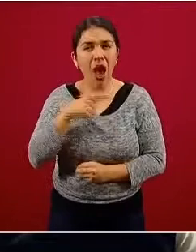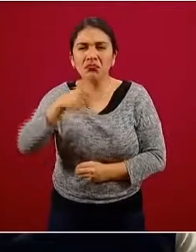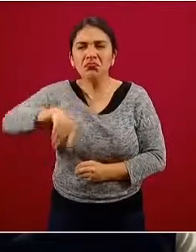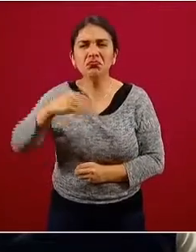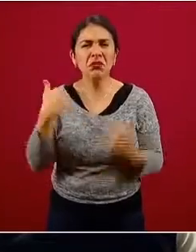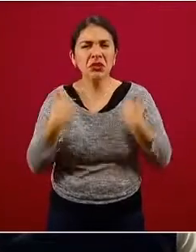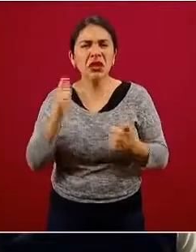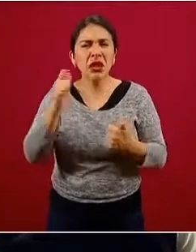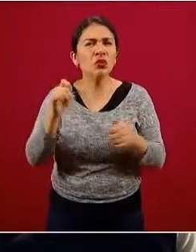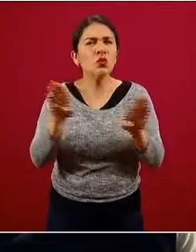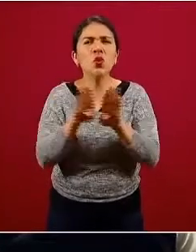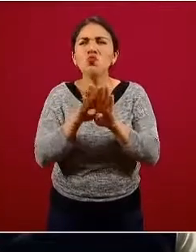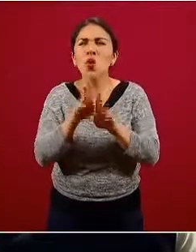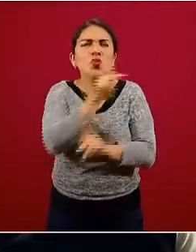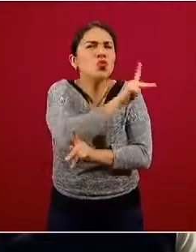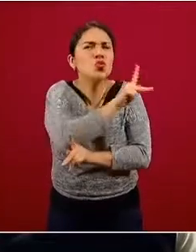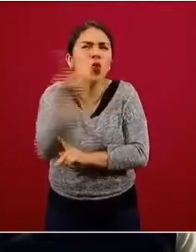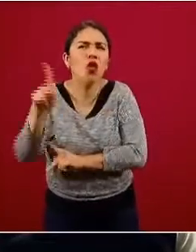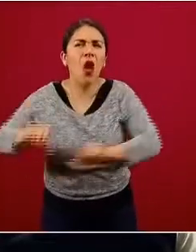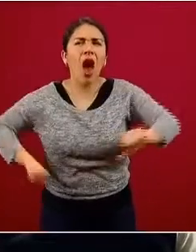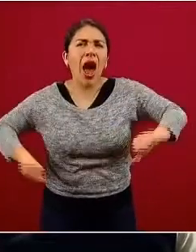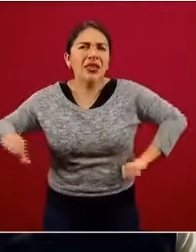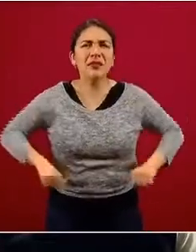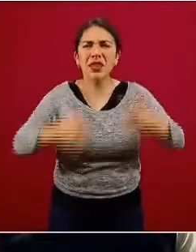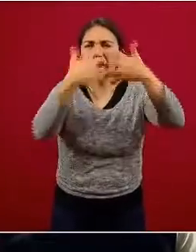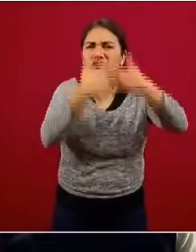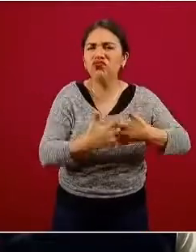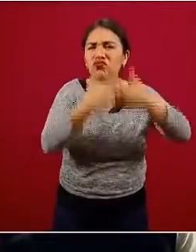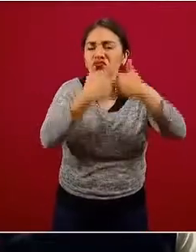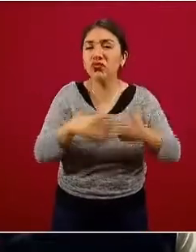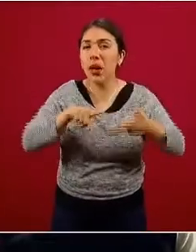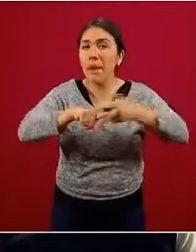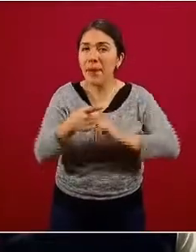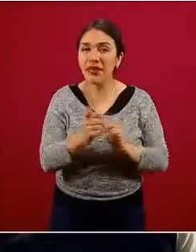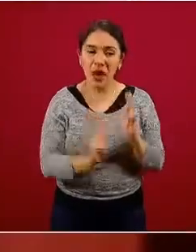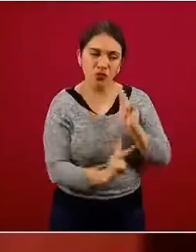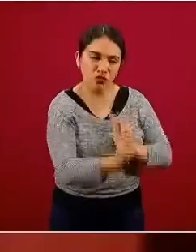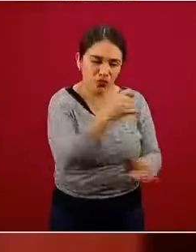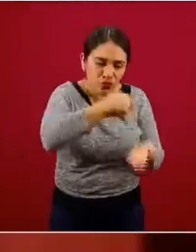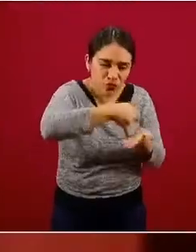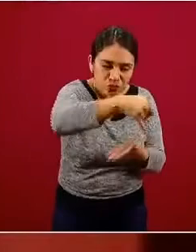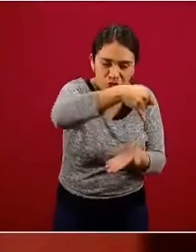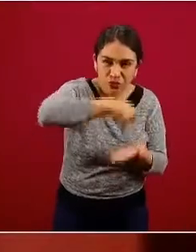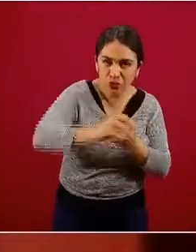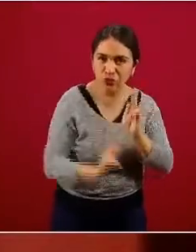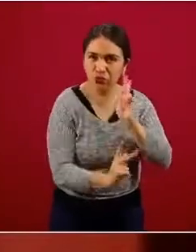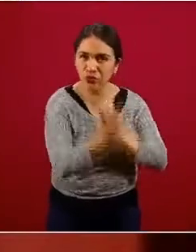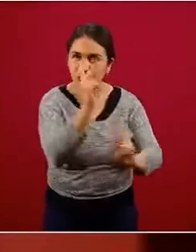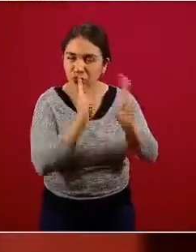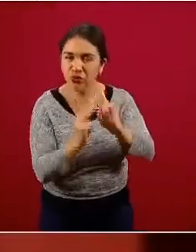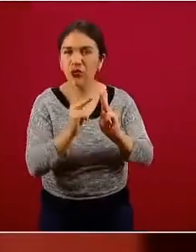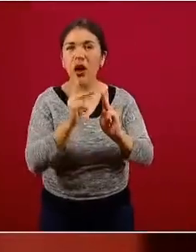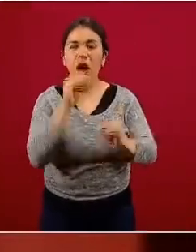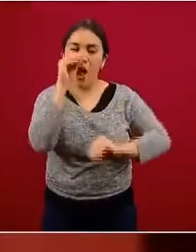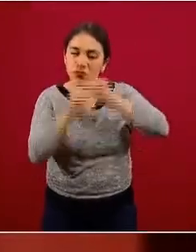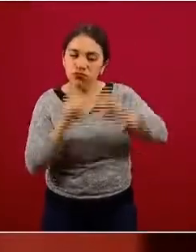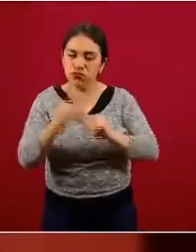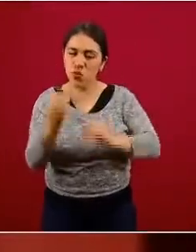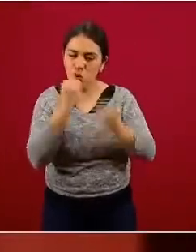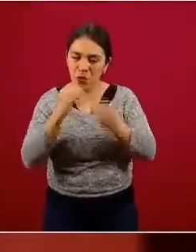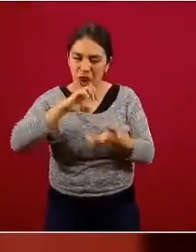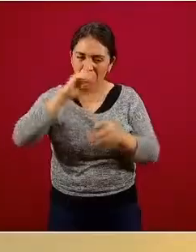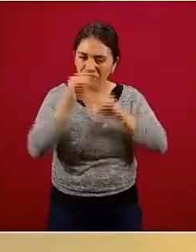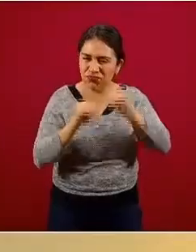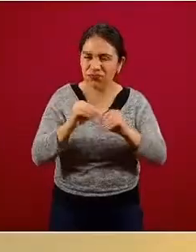entiende por toda la cadena de actividades que van desde la producción, la